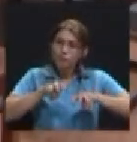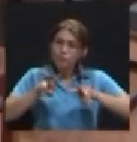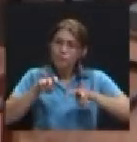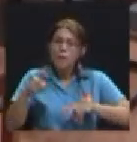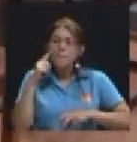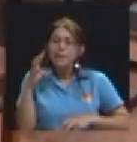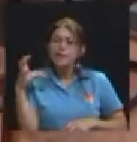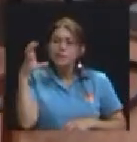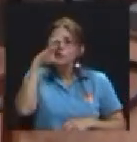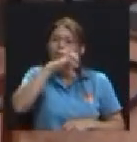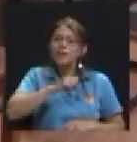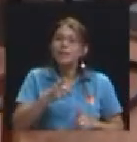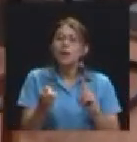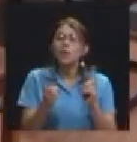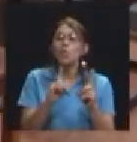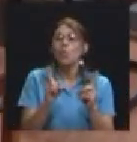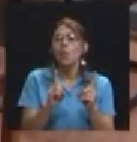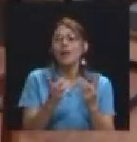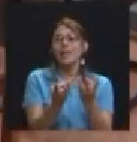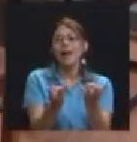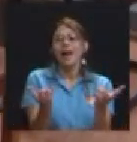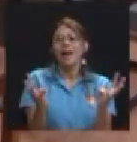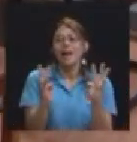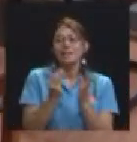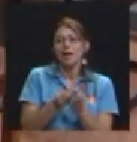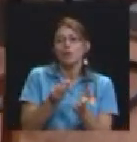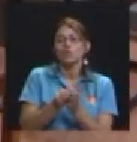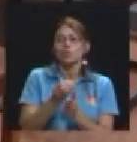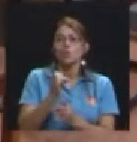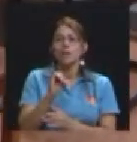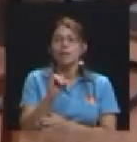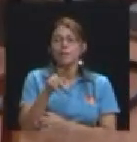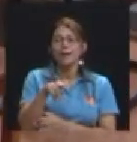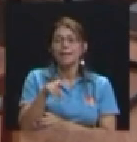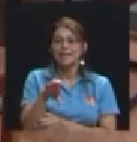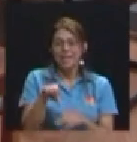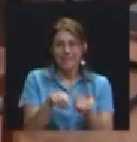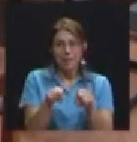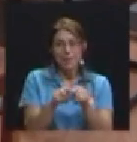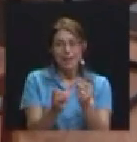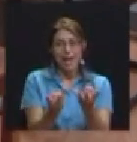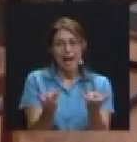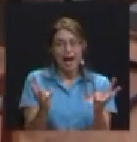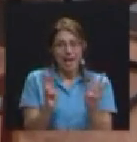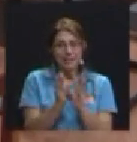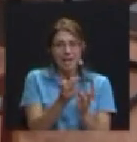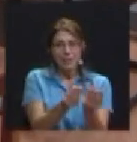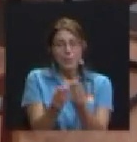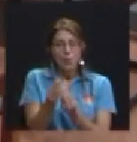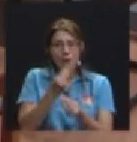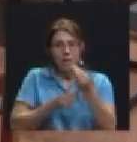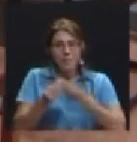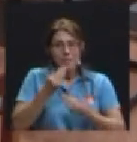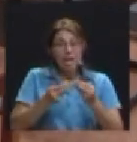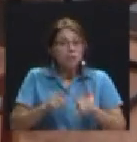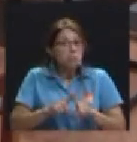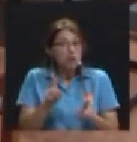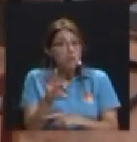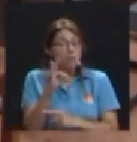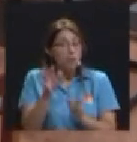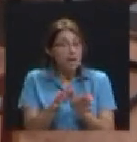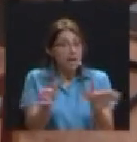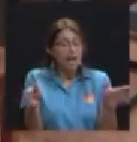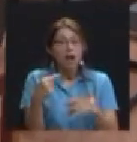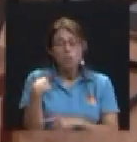de consumo del IPC y la canasta alimentaria, pero en términos generales uno sí ve cómo los hogares